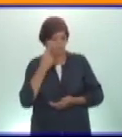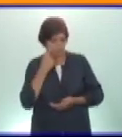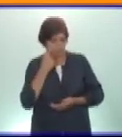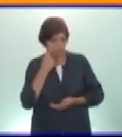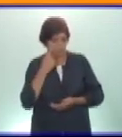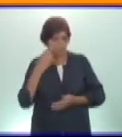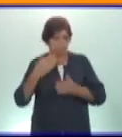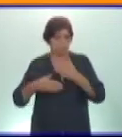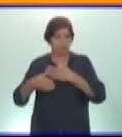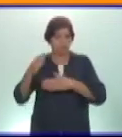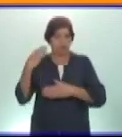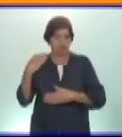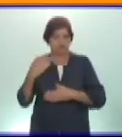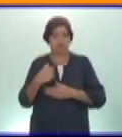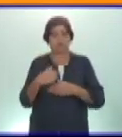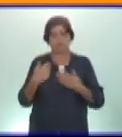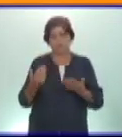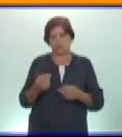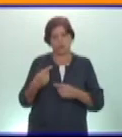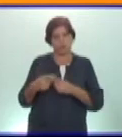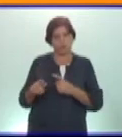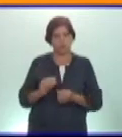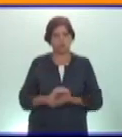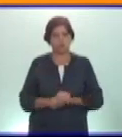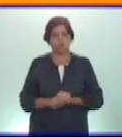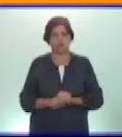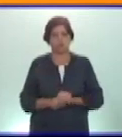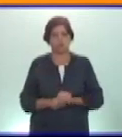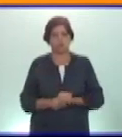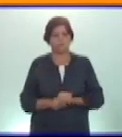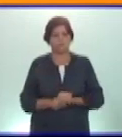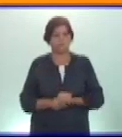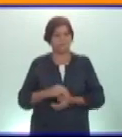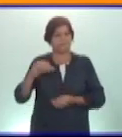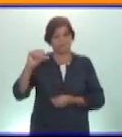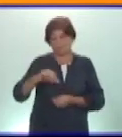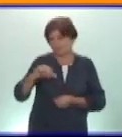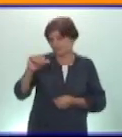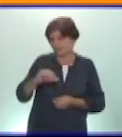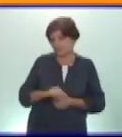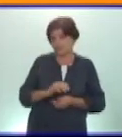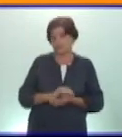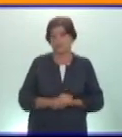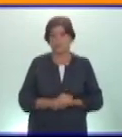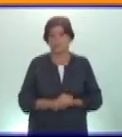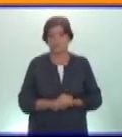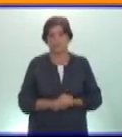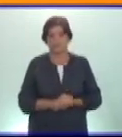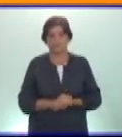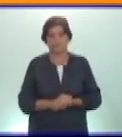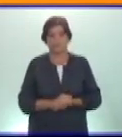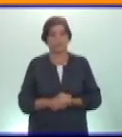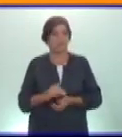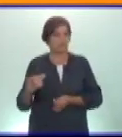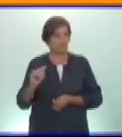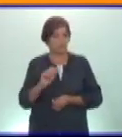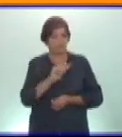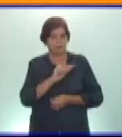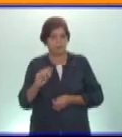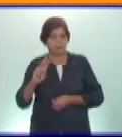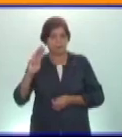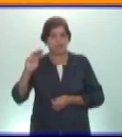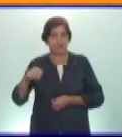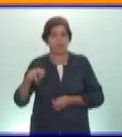Ayer. Muy bien. ¿Alguno más? Bastante mal. Exacto. Y también marcamos muy.